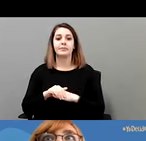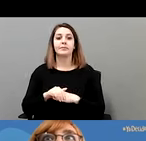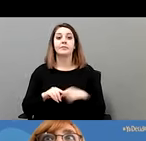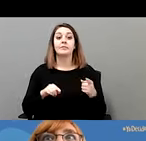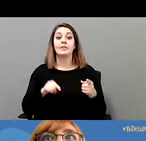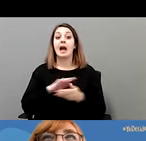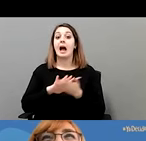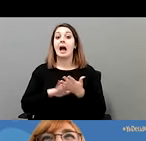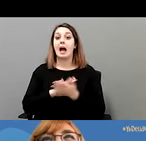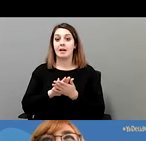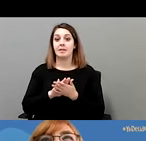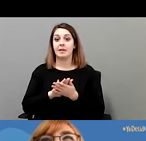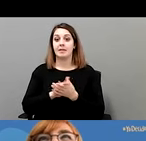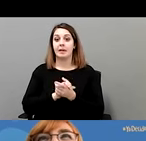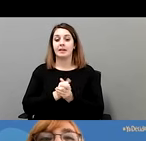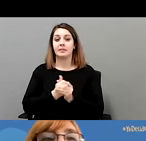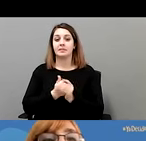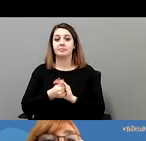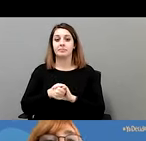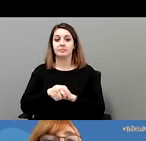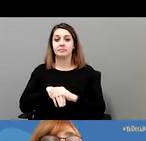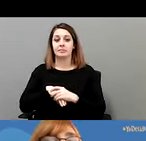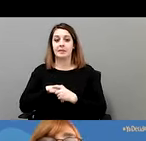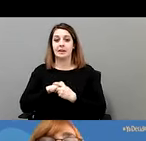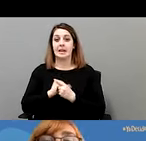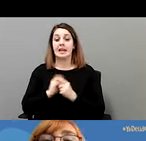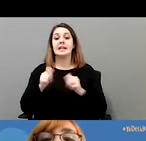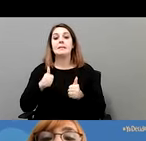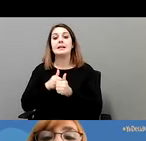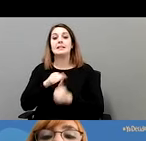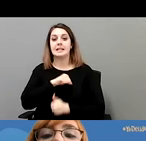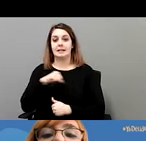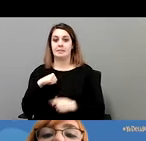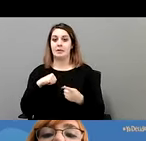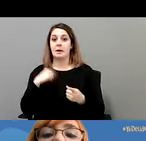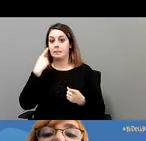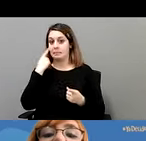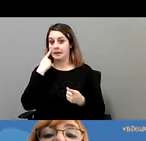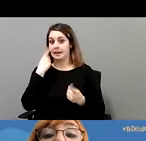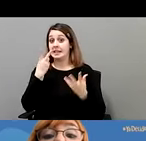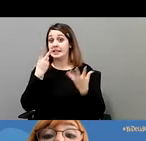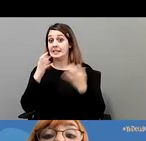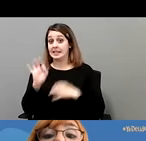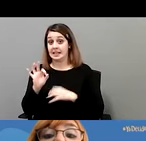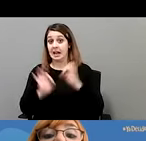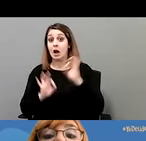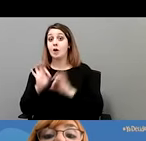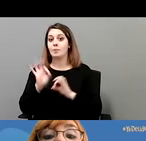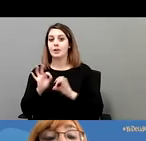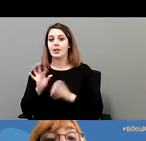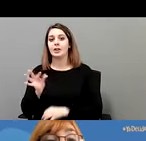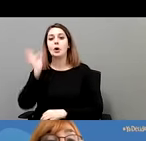con cómo la situación en la que quedan las asistentes personales. Fijaros que el 70% son